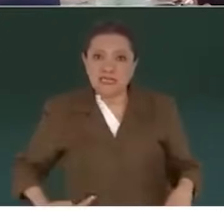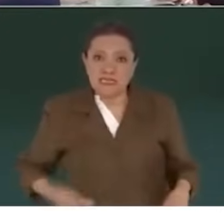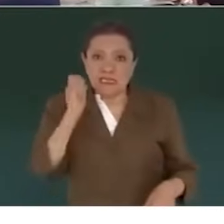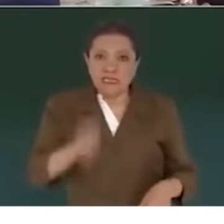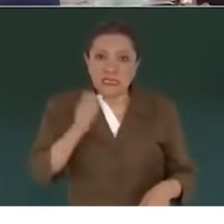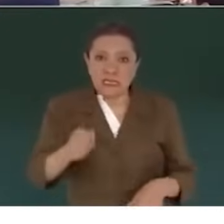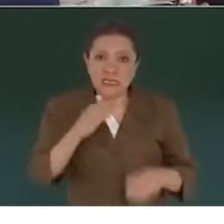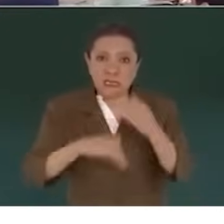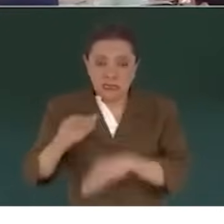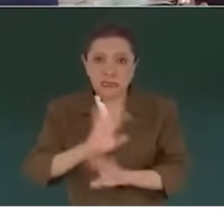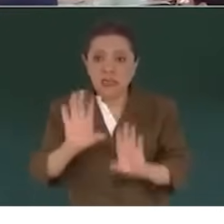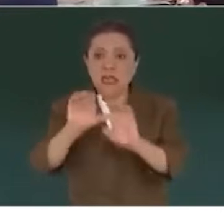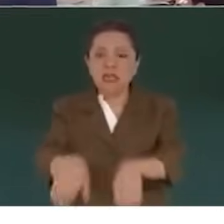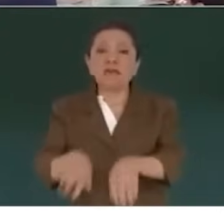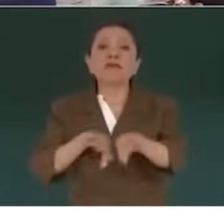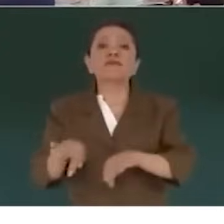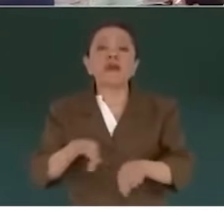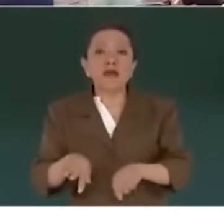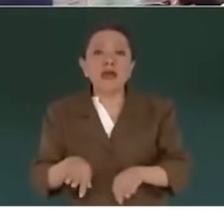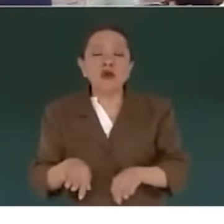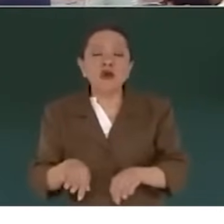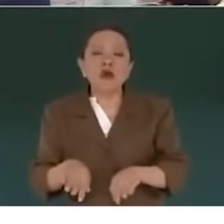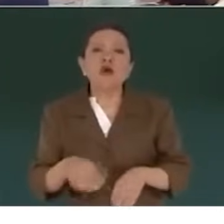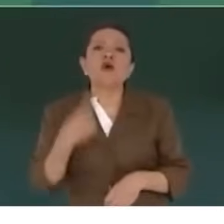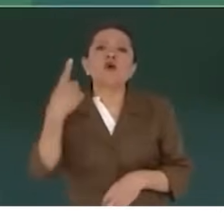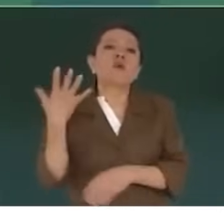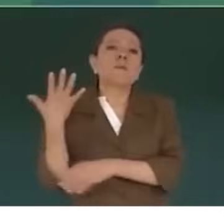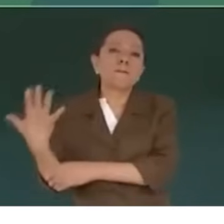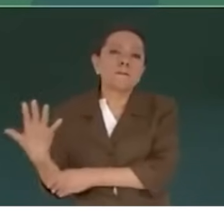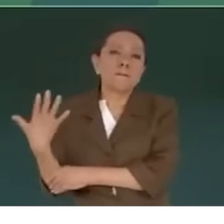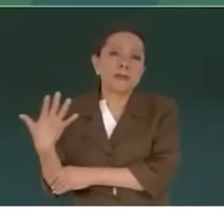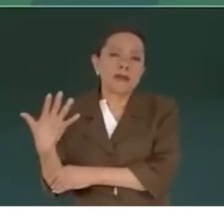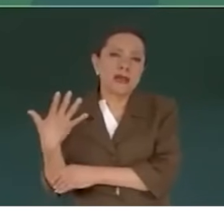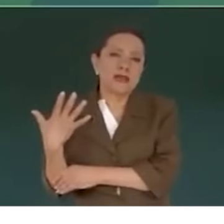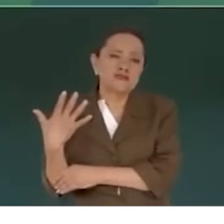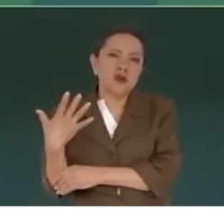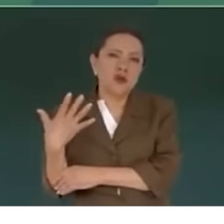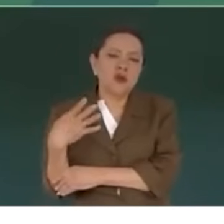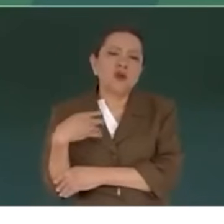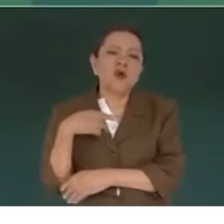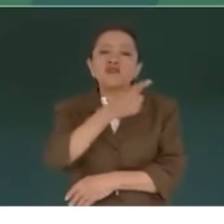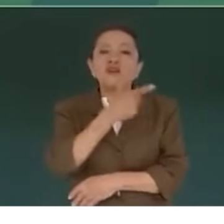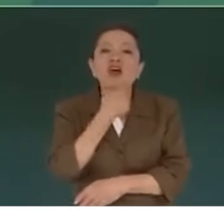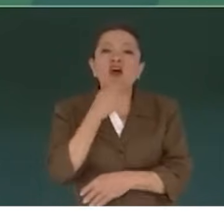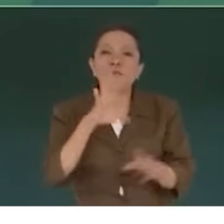darle trabajo a uno de los brazos derechos de García Luna